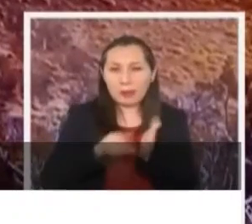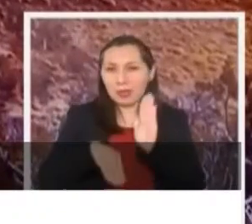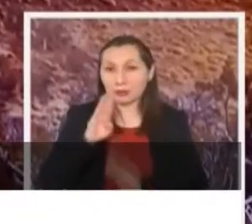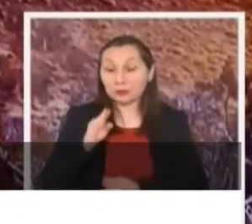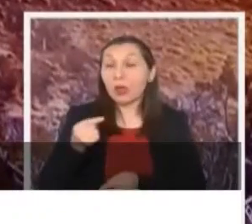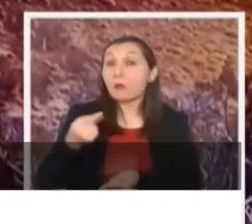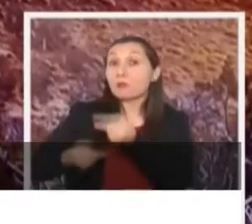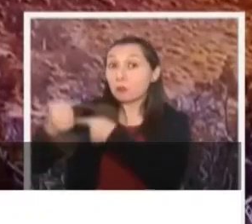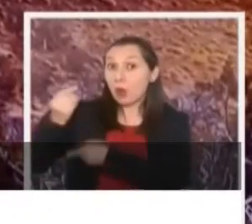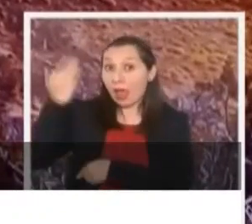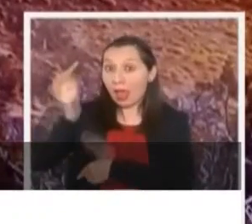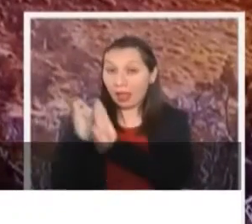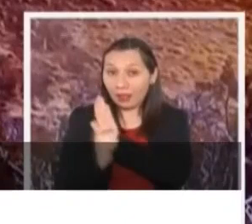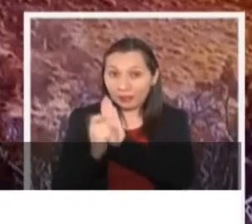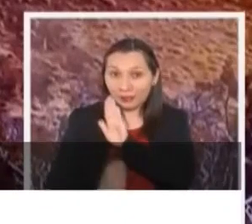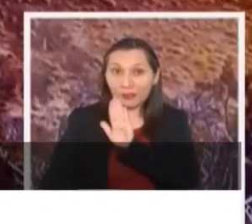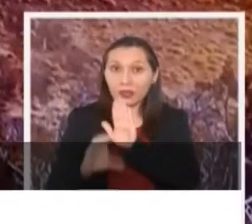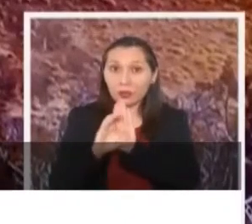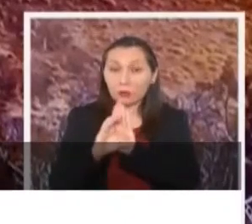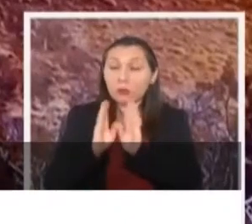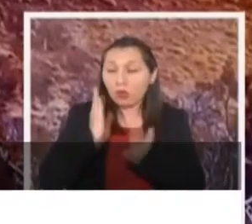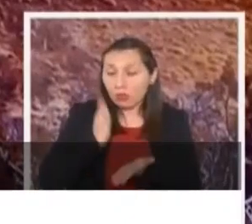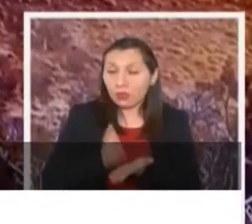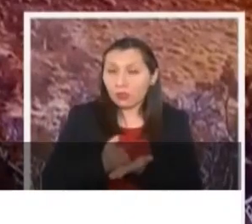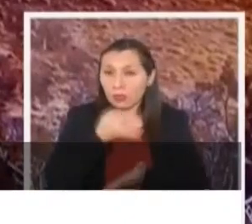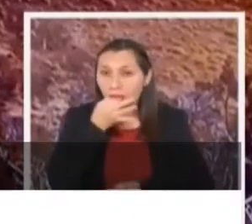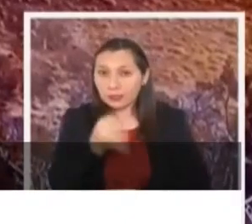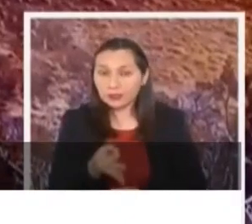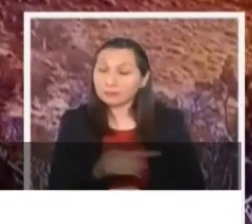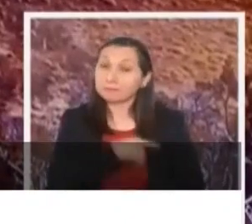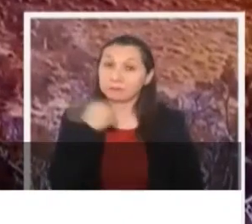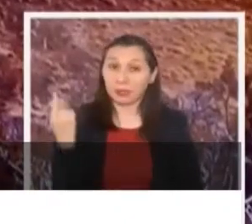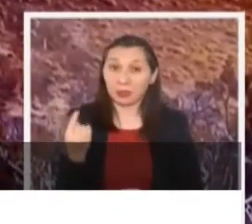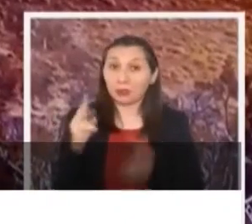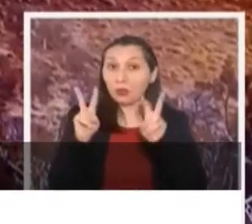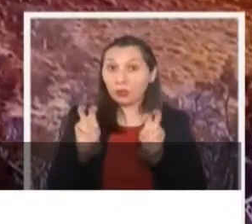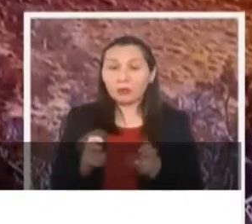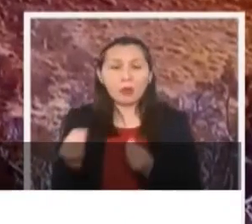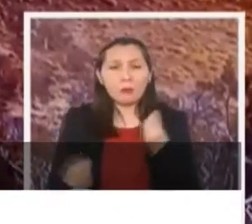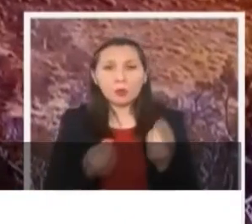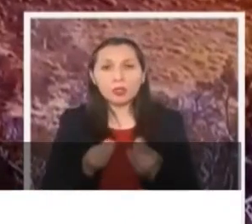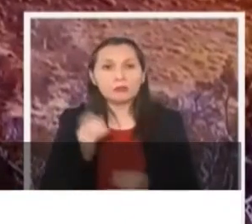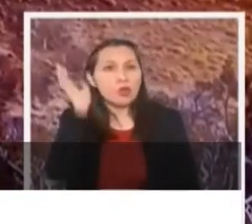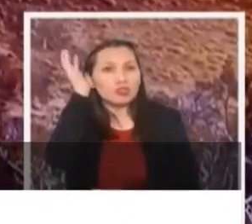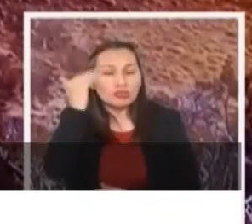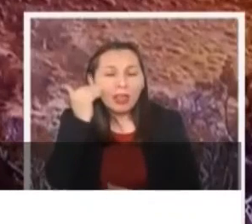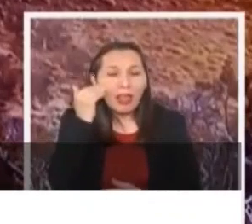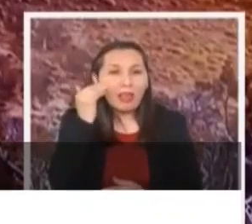Más de 2 millones de personas anularon su voto, es decir, casi el 17% de los que acudieron a votar, mientras que